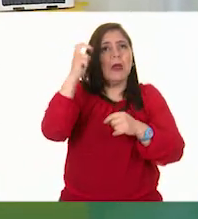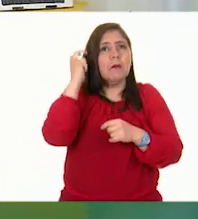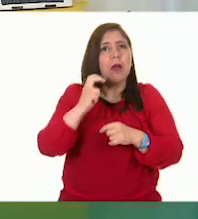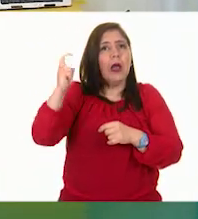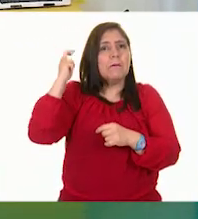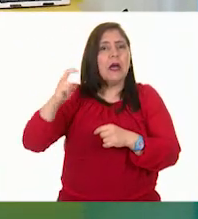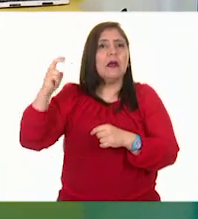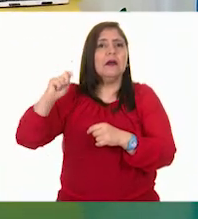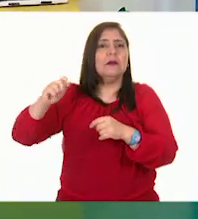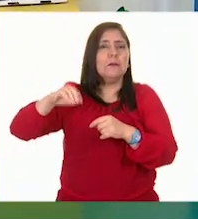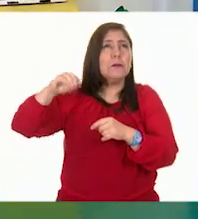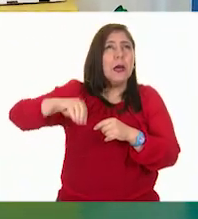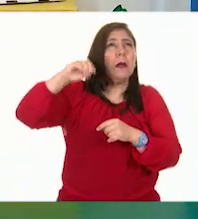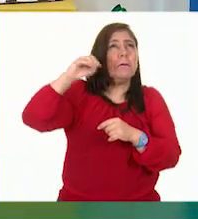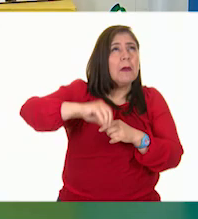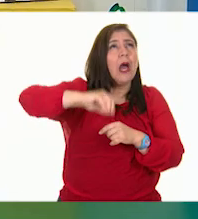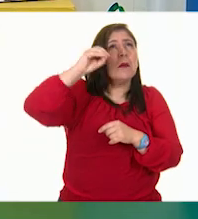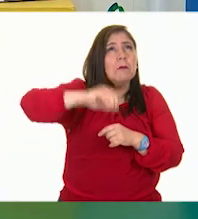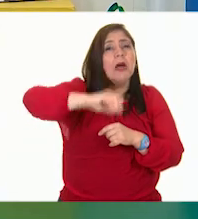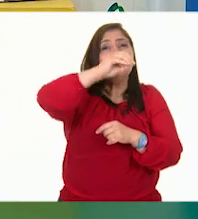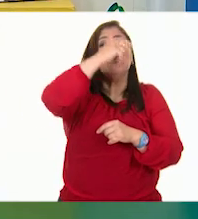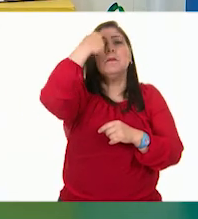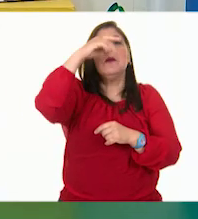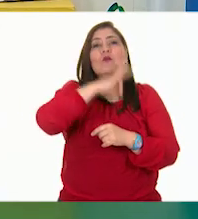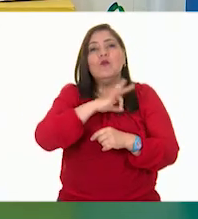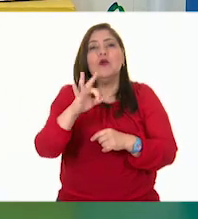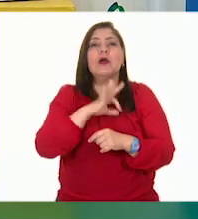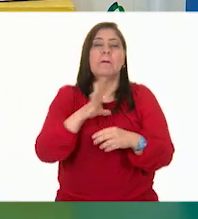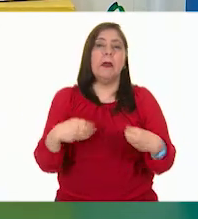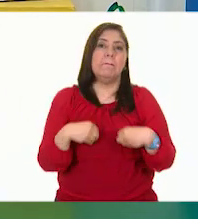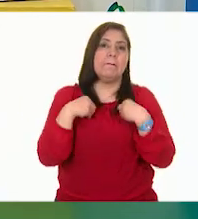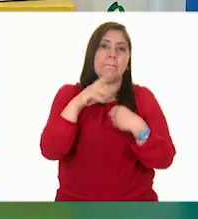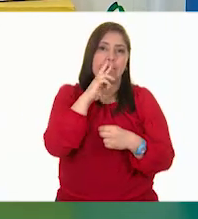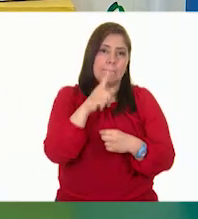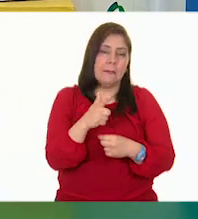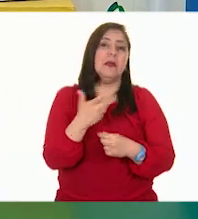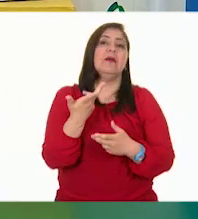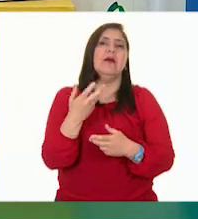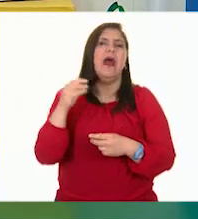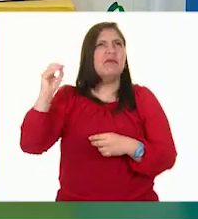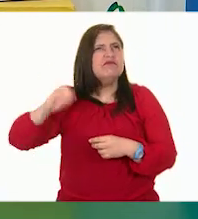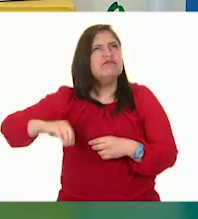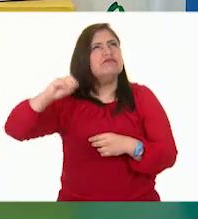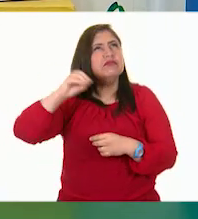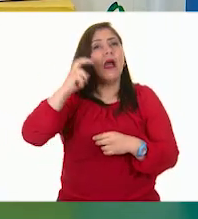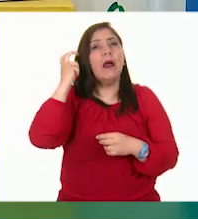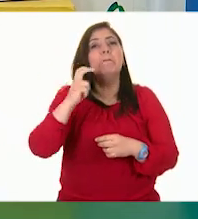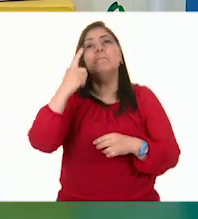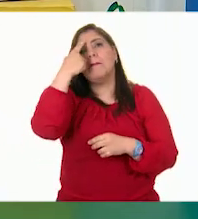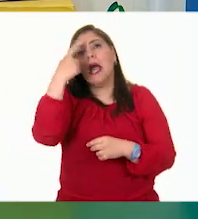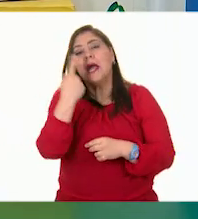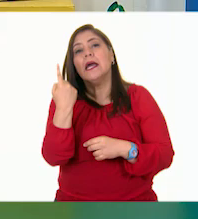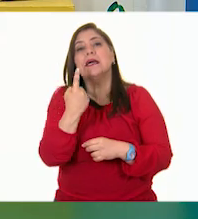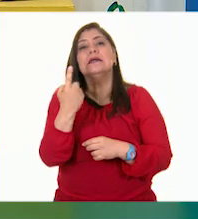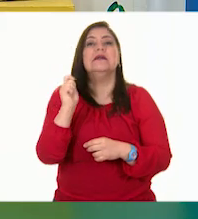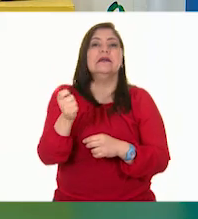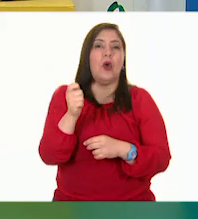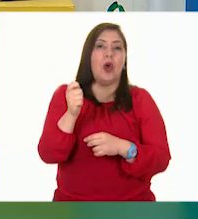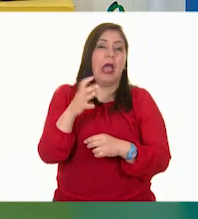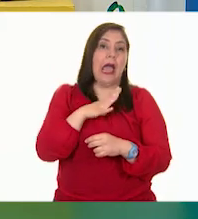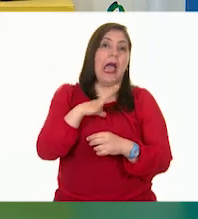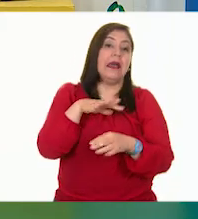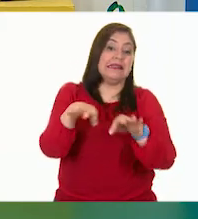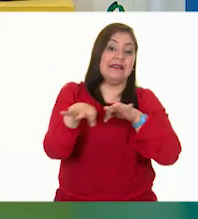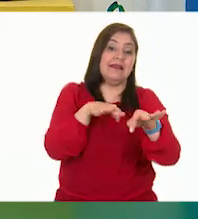porque buscan mejores condiciones de vida. Viajan porque hay oportunidades de trabajo en otros